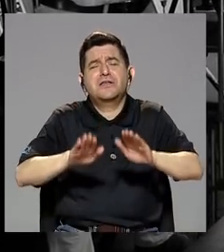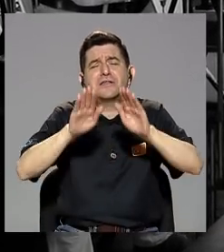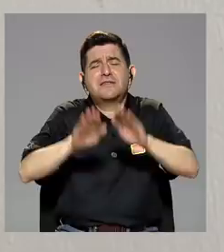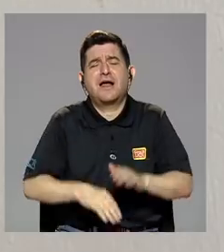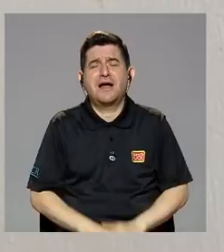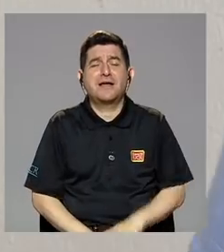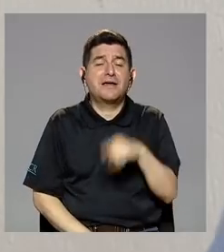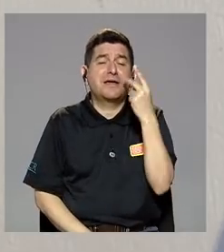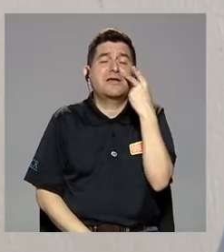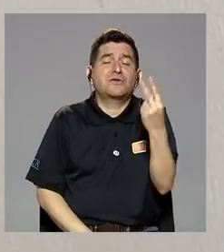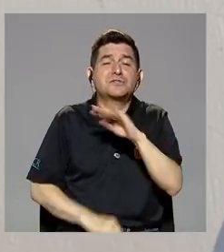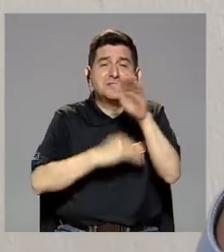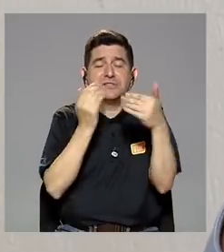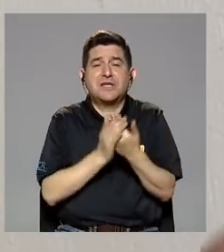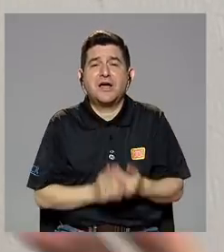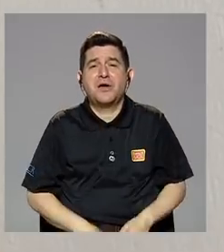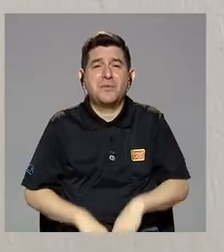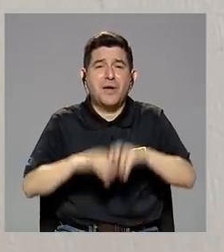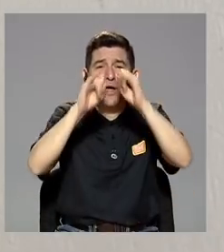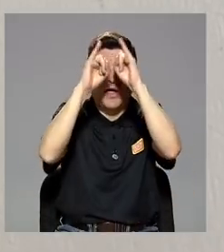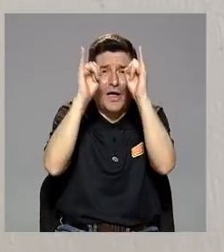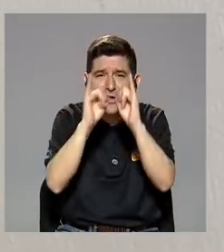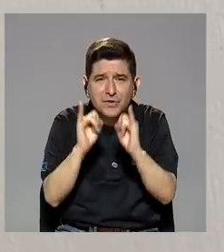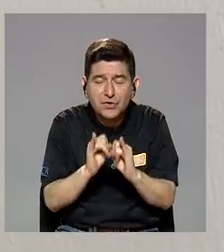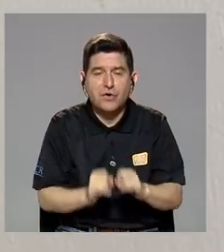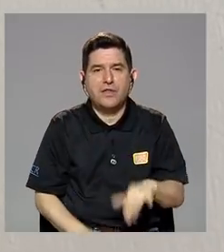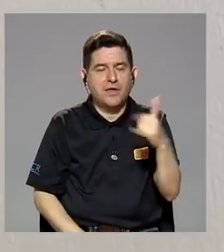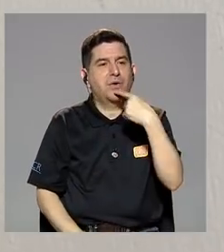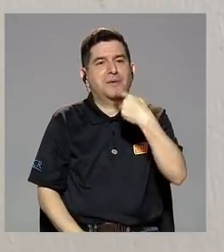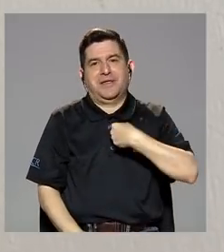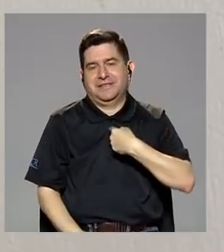de la virgen todas las imágenes que hay